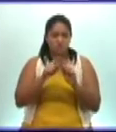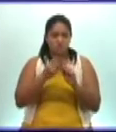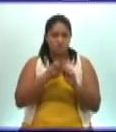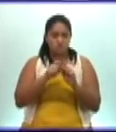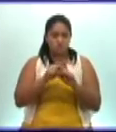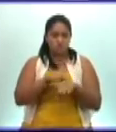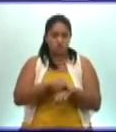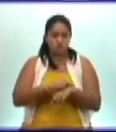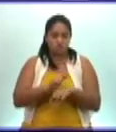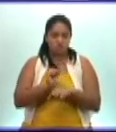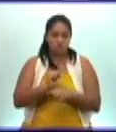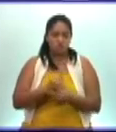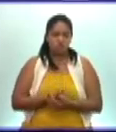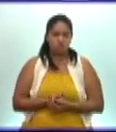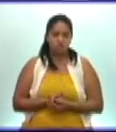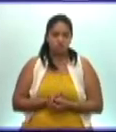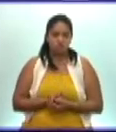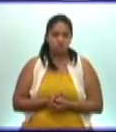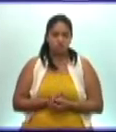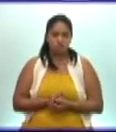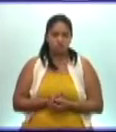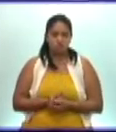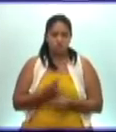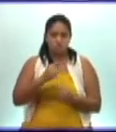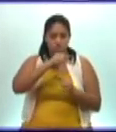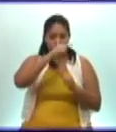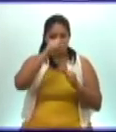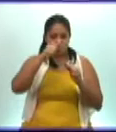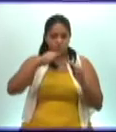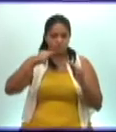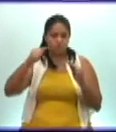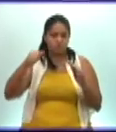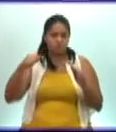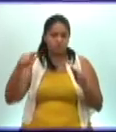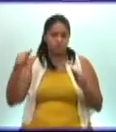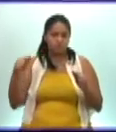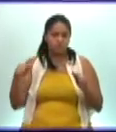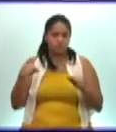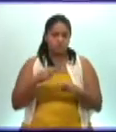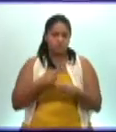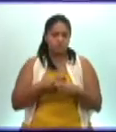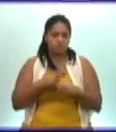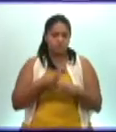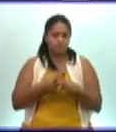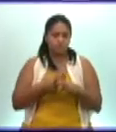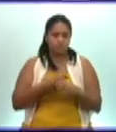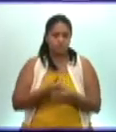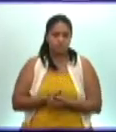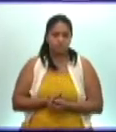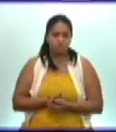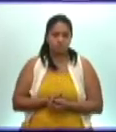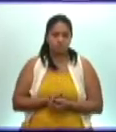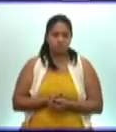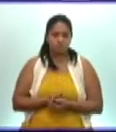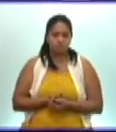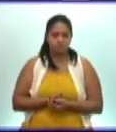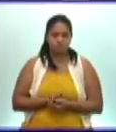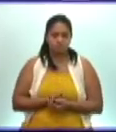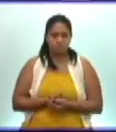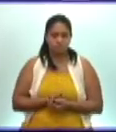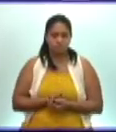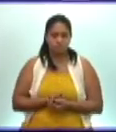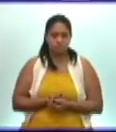onda. Una onda, o ciclo por segundo, es lo que se llama un hertz o hercio. Las